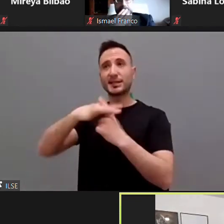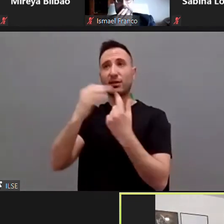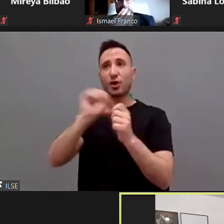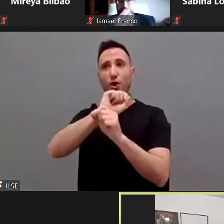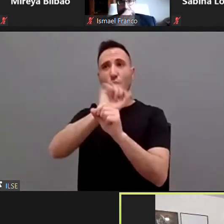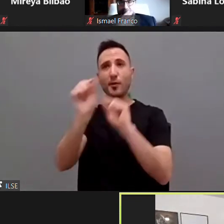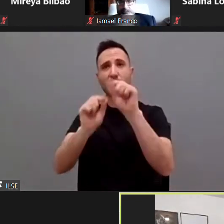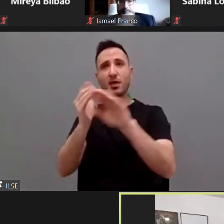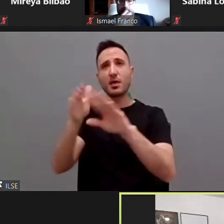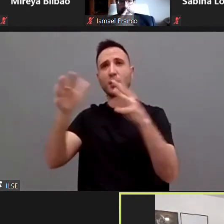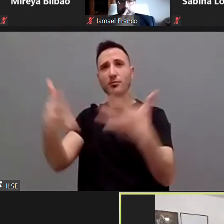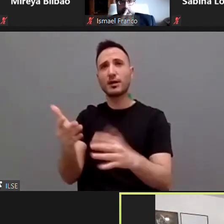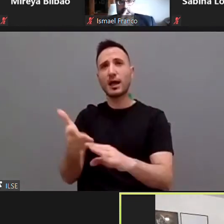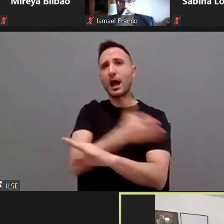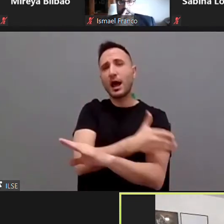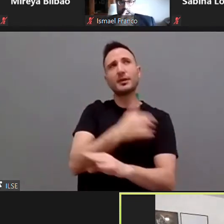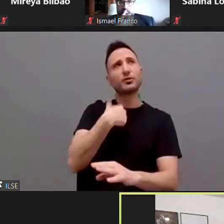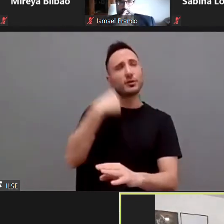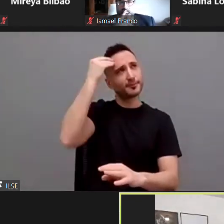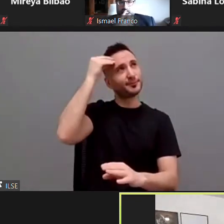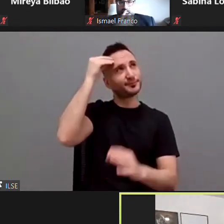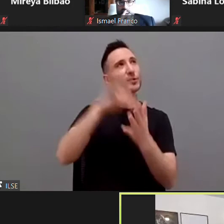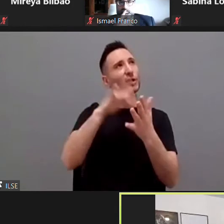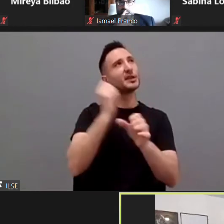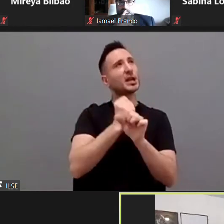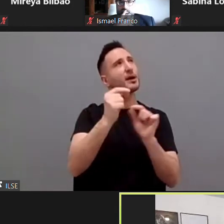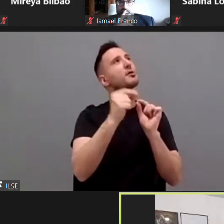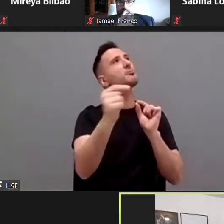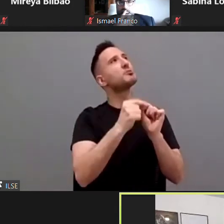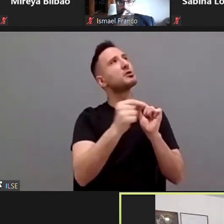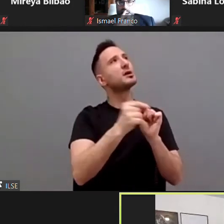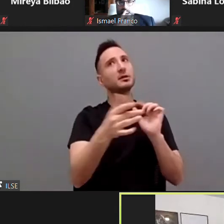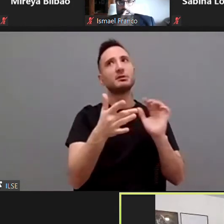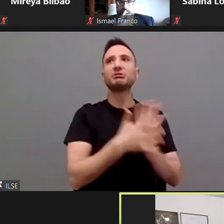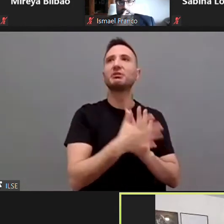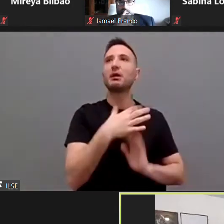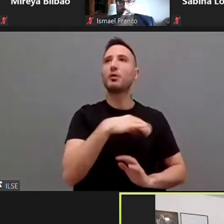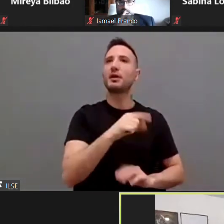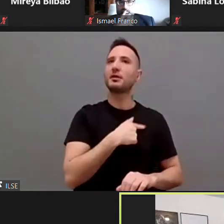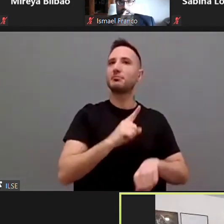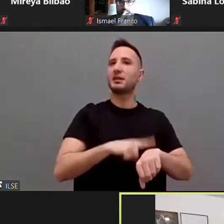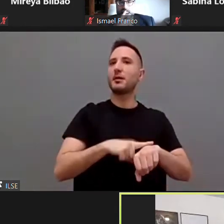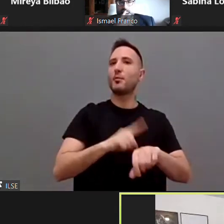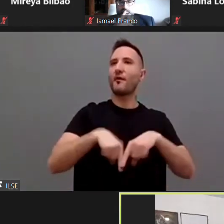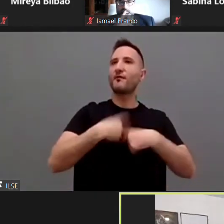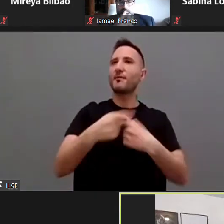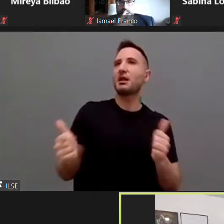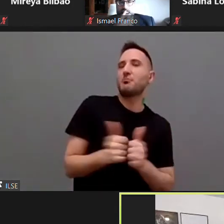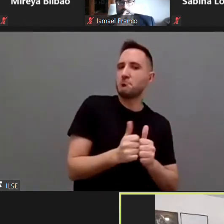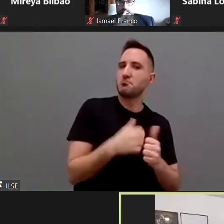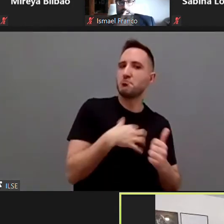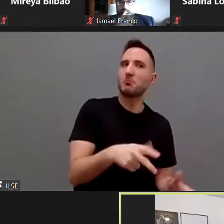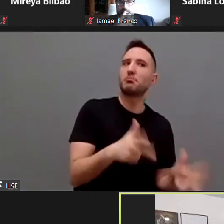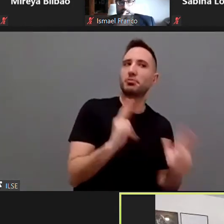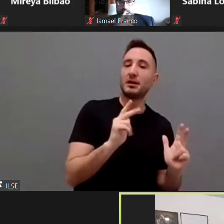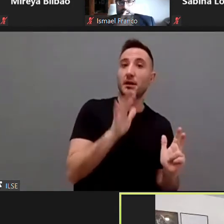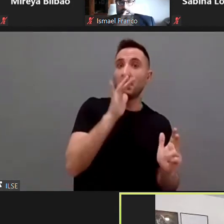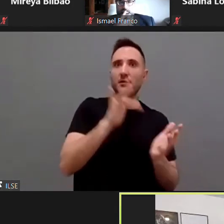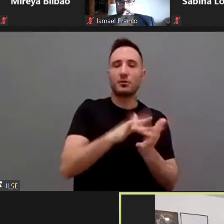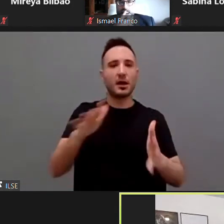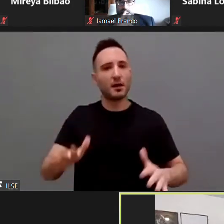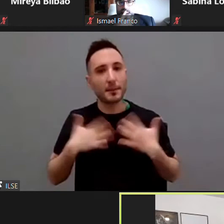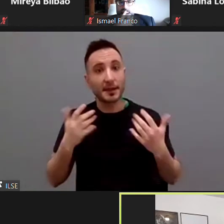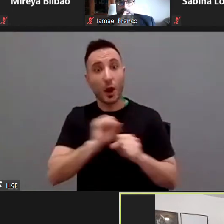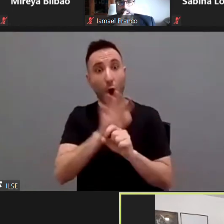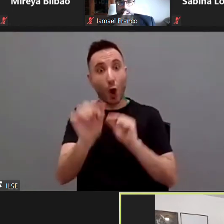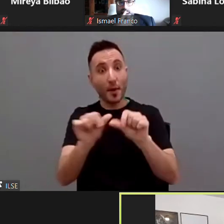ser apoyo a la conciliación, pues se puso de repente sin formación, sin medios y sin estar preparados, ¿no? Pero sí que es